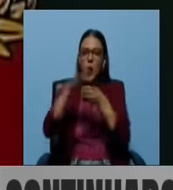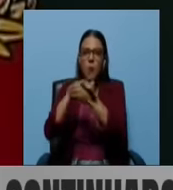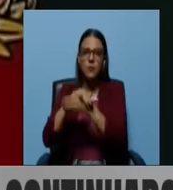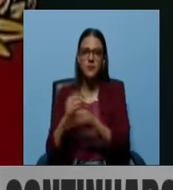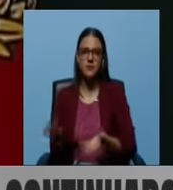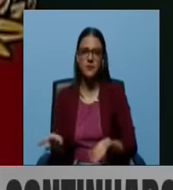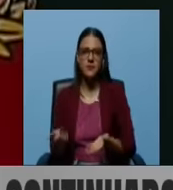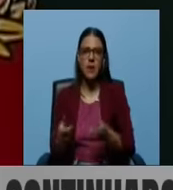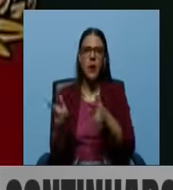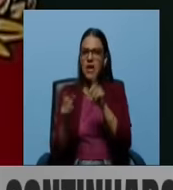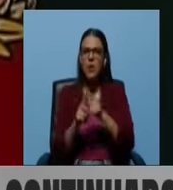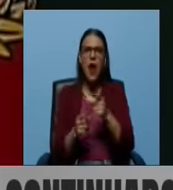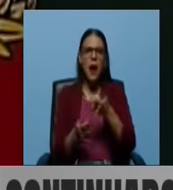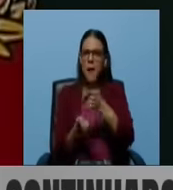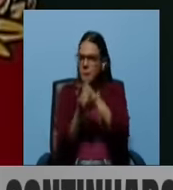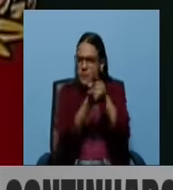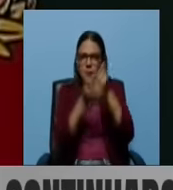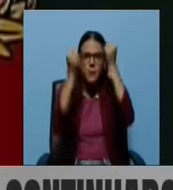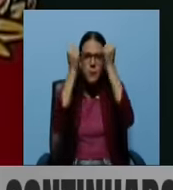pistoleros,